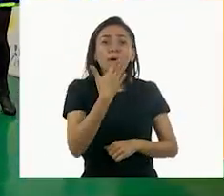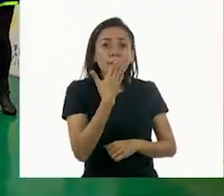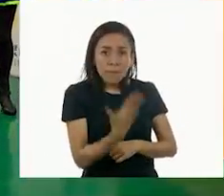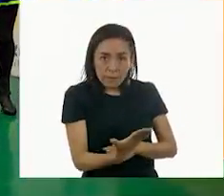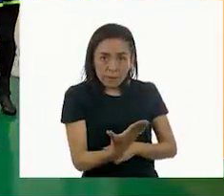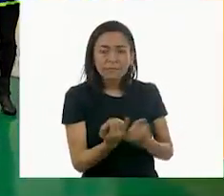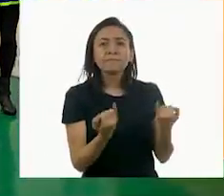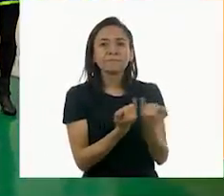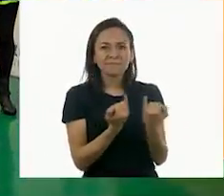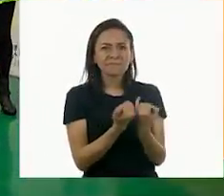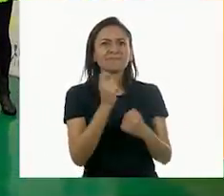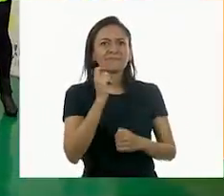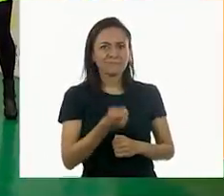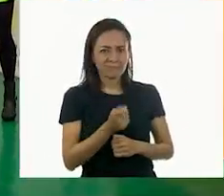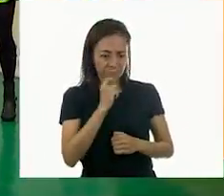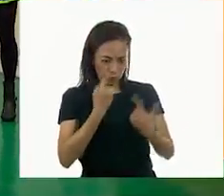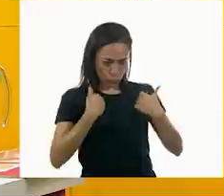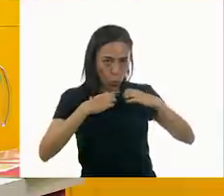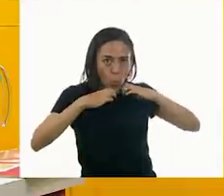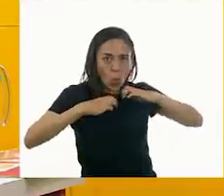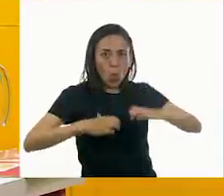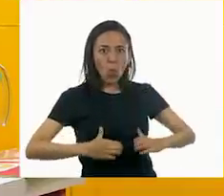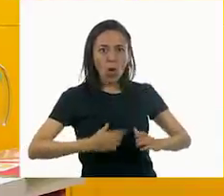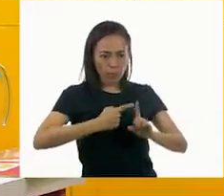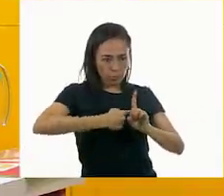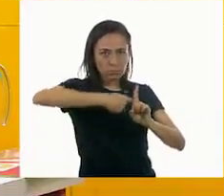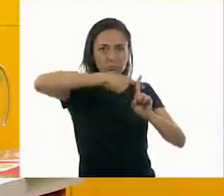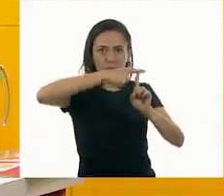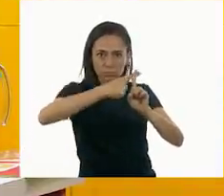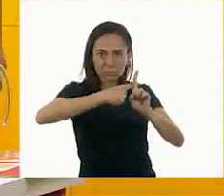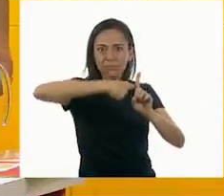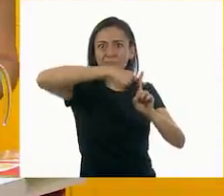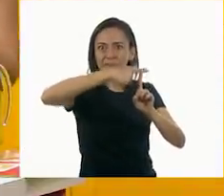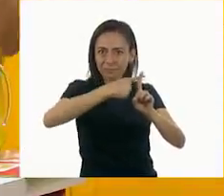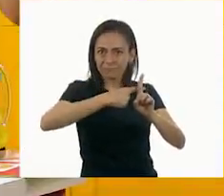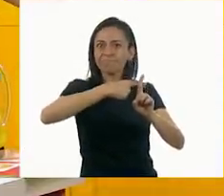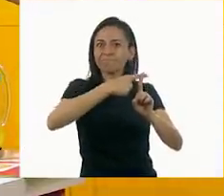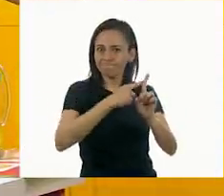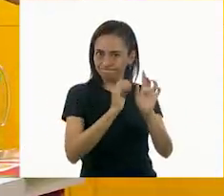regular la temperatura de ¿también? Tu cuerpo. También.